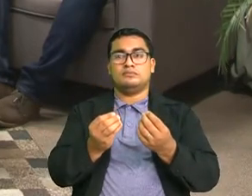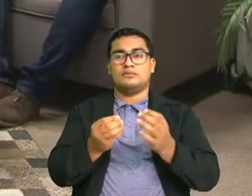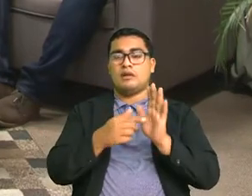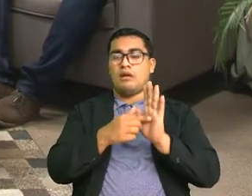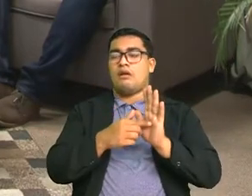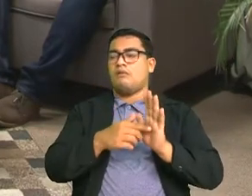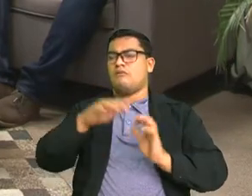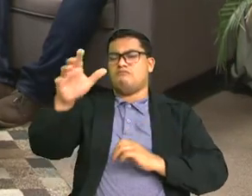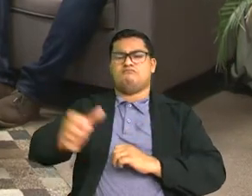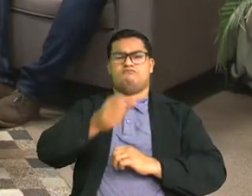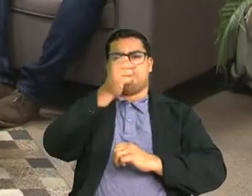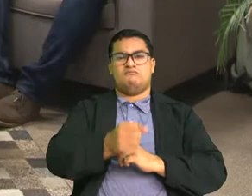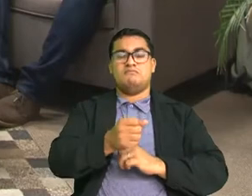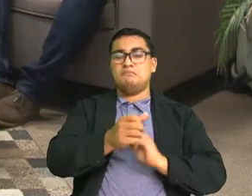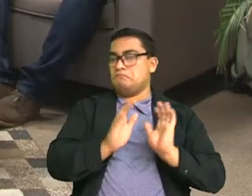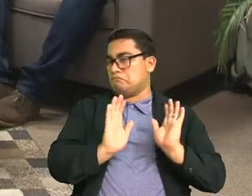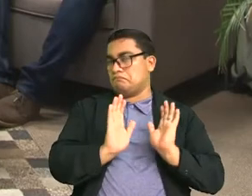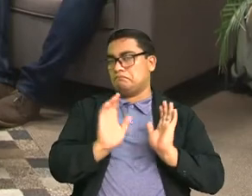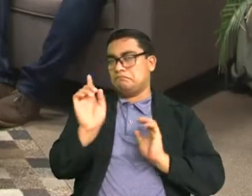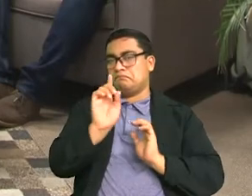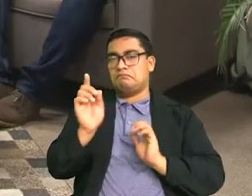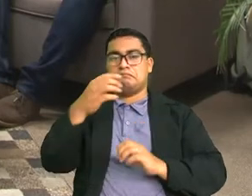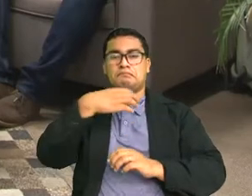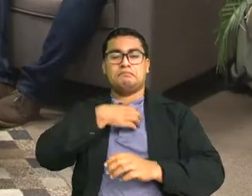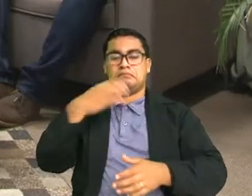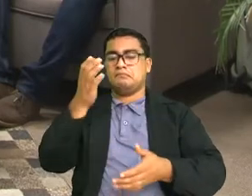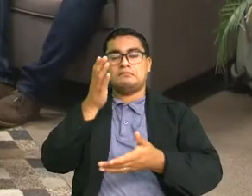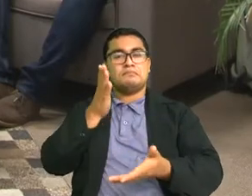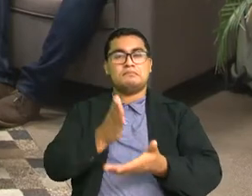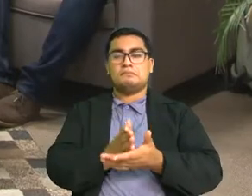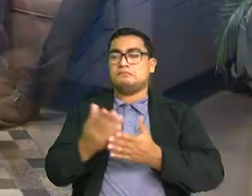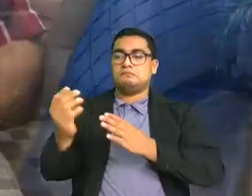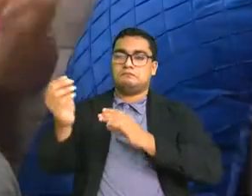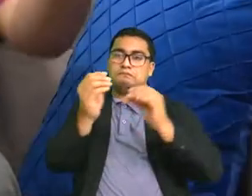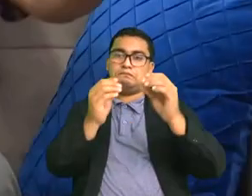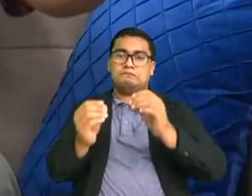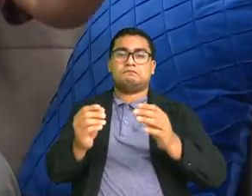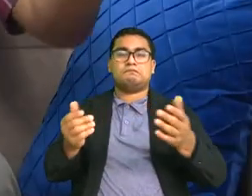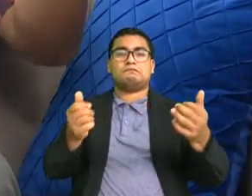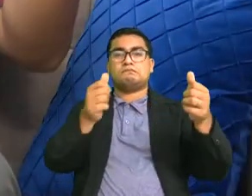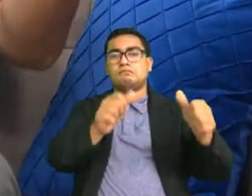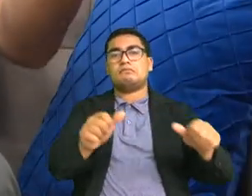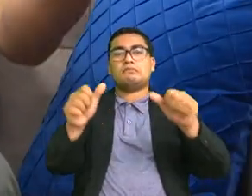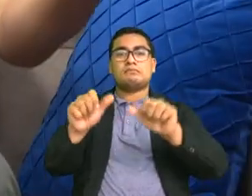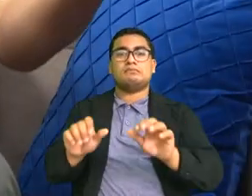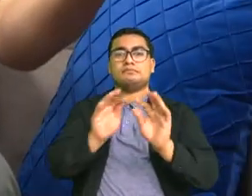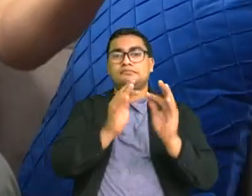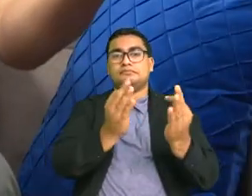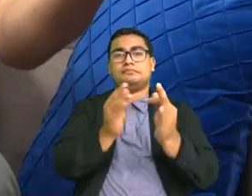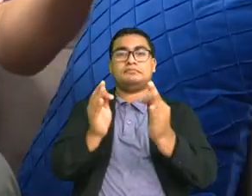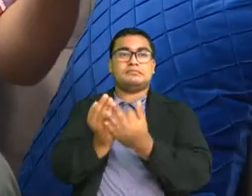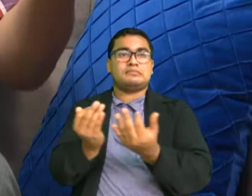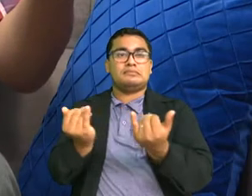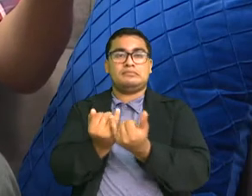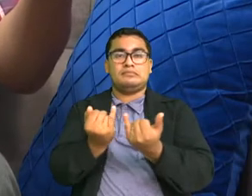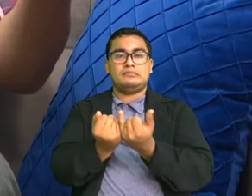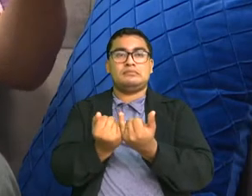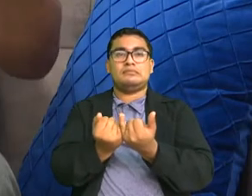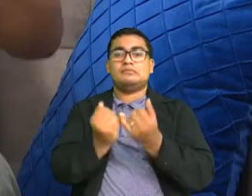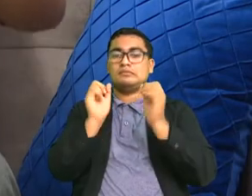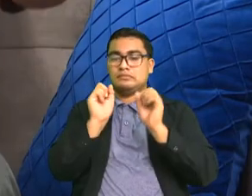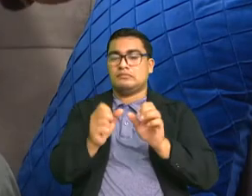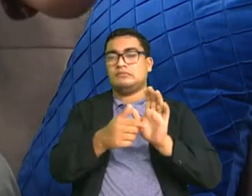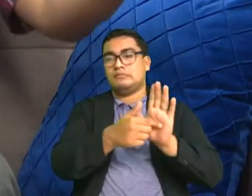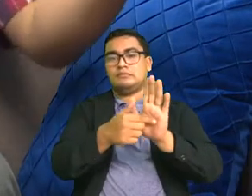decir es un proceso abierto de diálogo y consenso con la familia pero también que ellos mismos replican estas